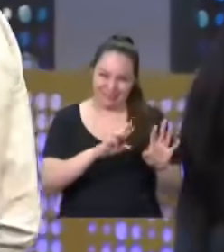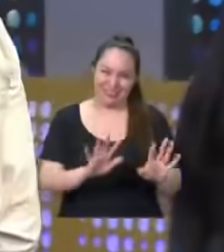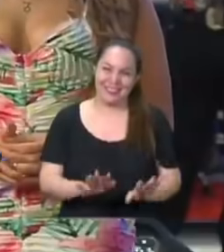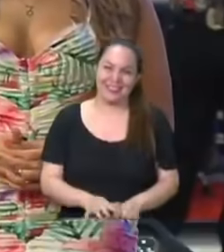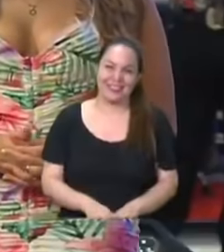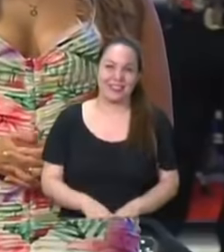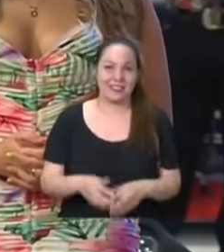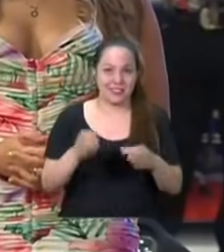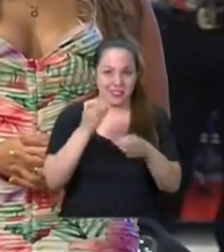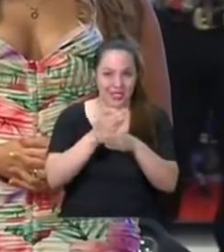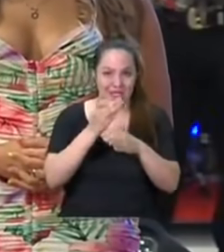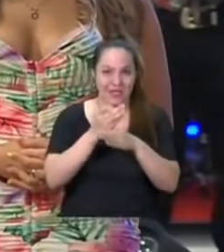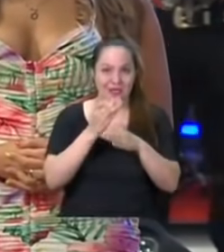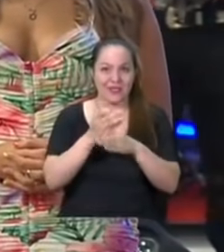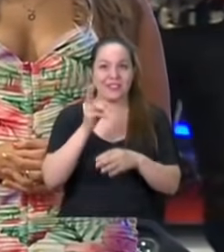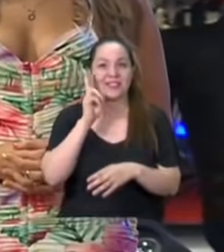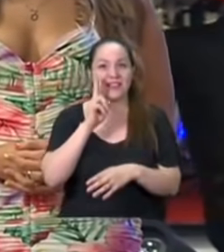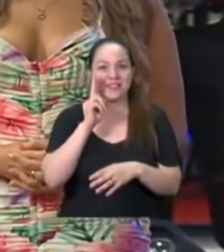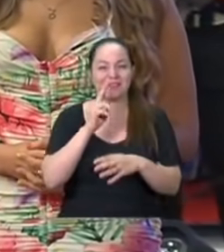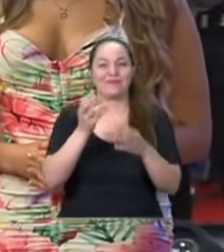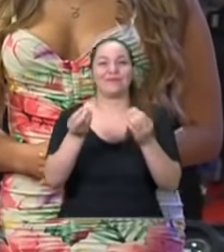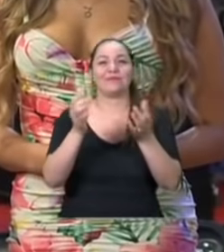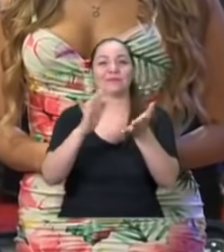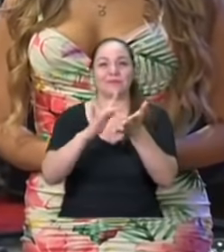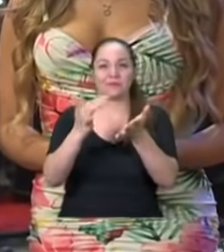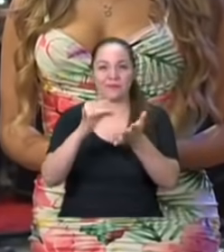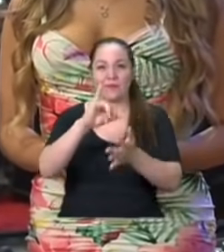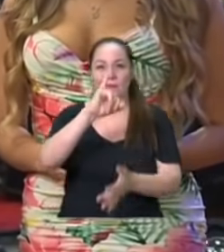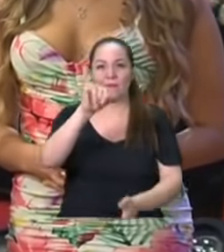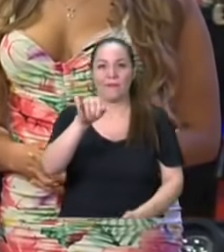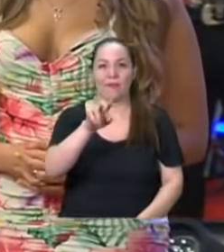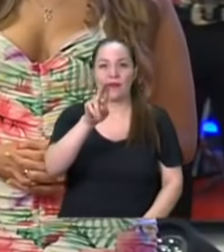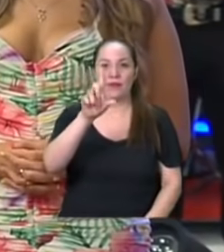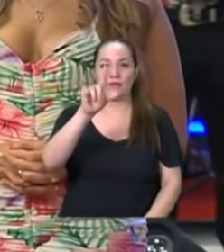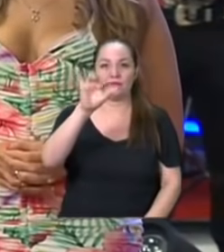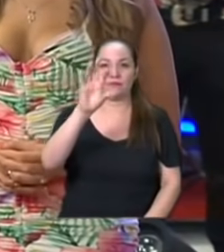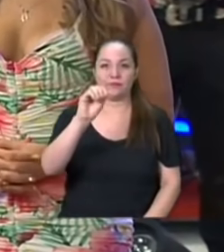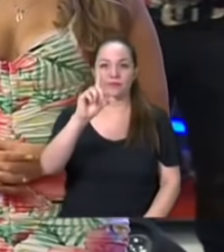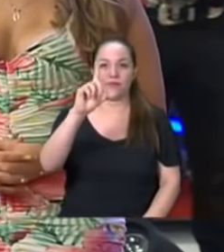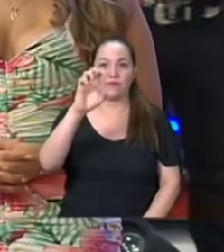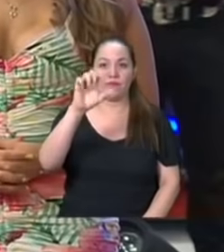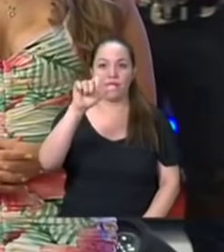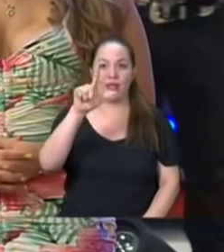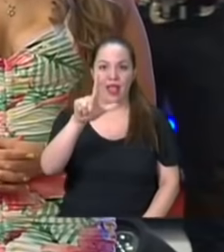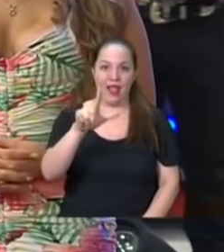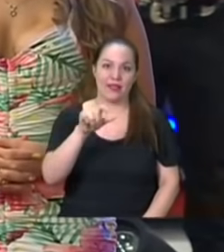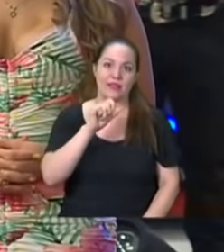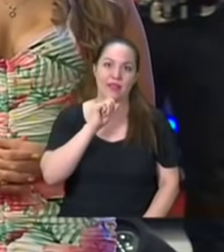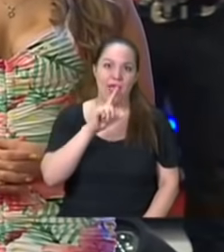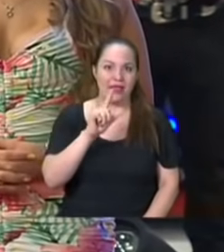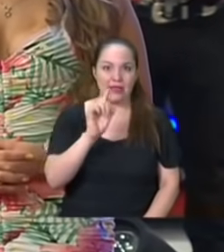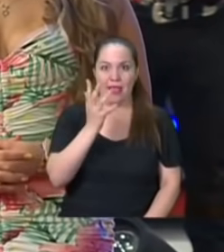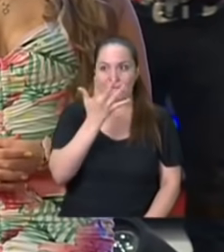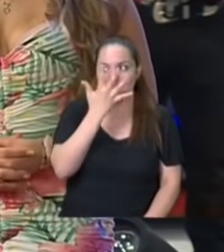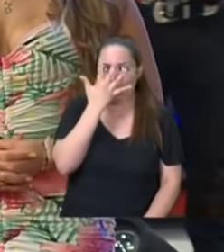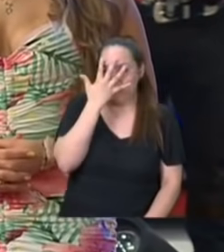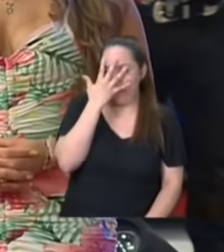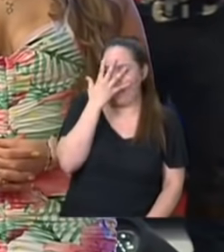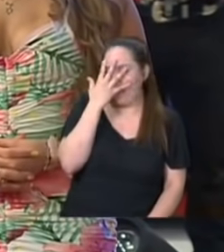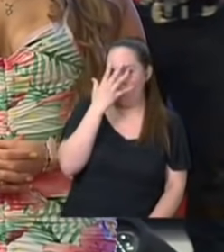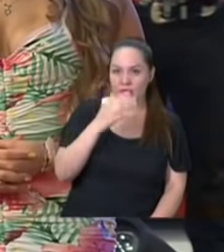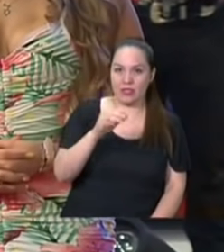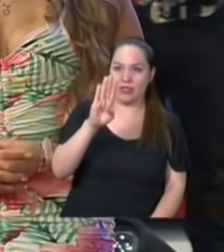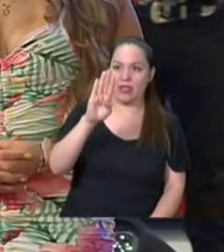tu performance. Padre Cadí. Gracias a Julio Leal. Julio Leal dice, da vergüenza ajena la bichota.